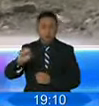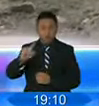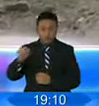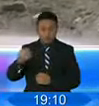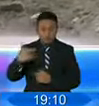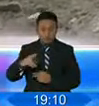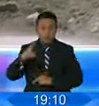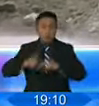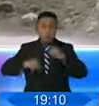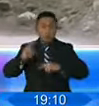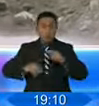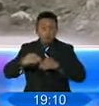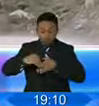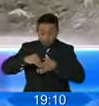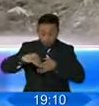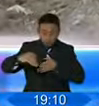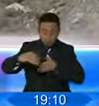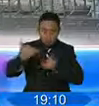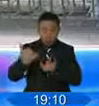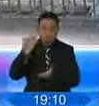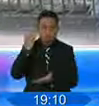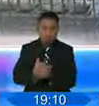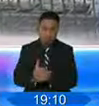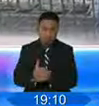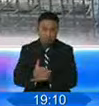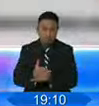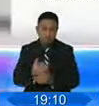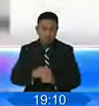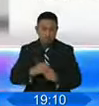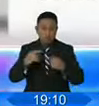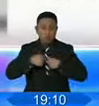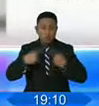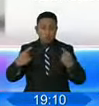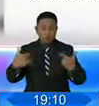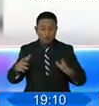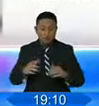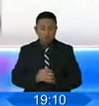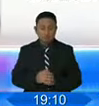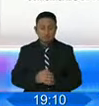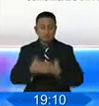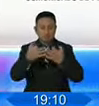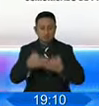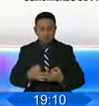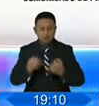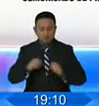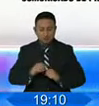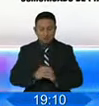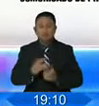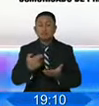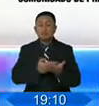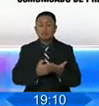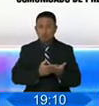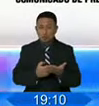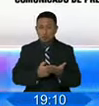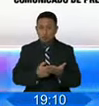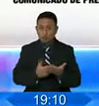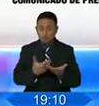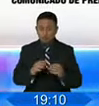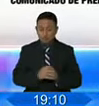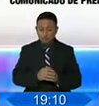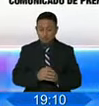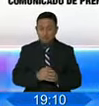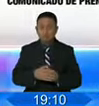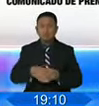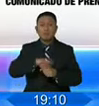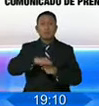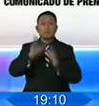la construcción del muro en esta zona se detuvo. En un comunicado conjunto, se ratificó que se realizará una reunión a nivel de